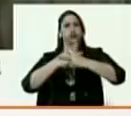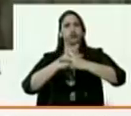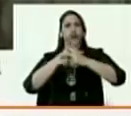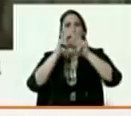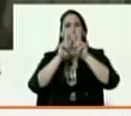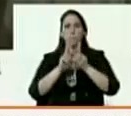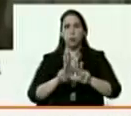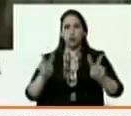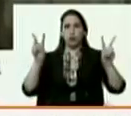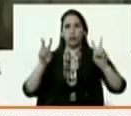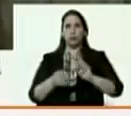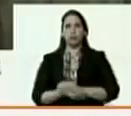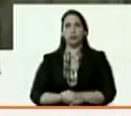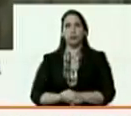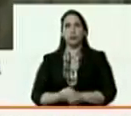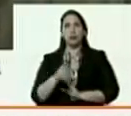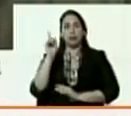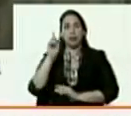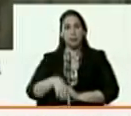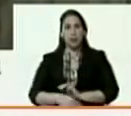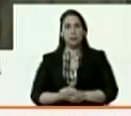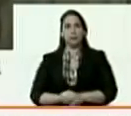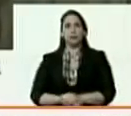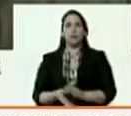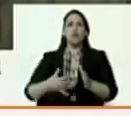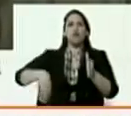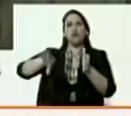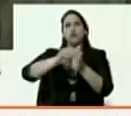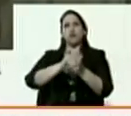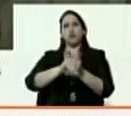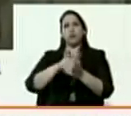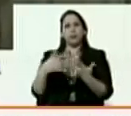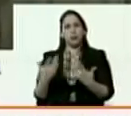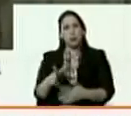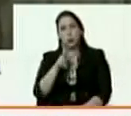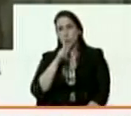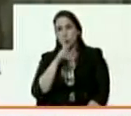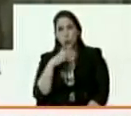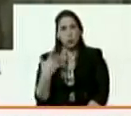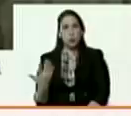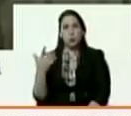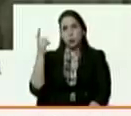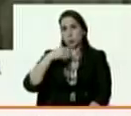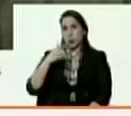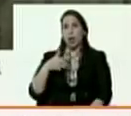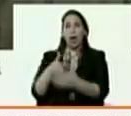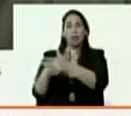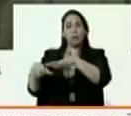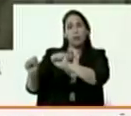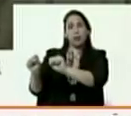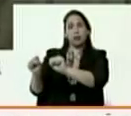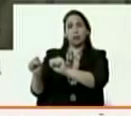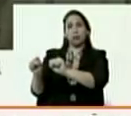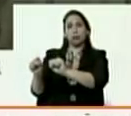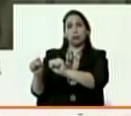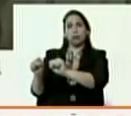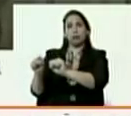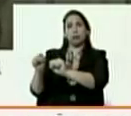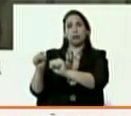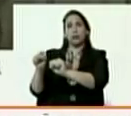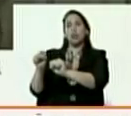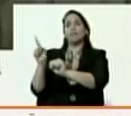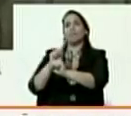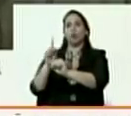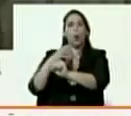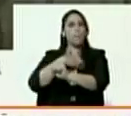pacifista, pero al mismo tiempo ratifica con vehemencia su carácter antiimperialista y su